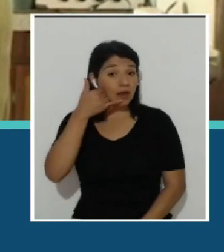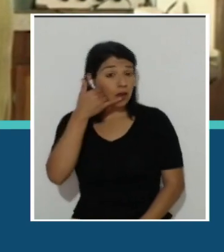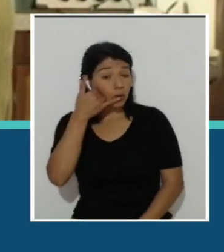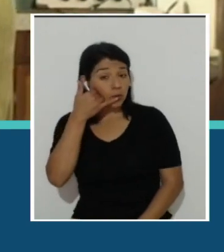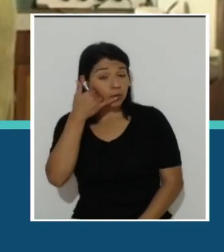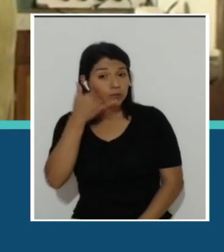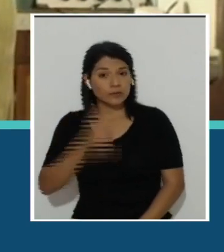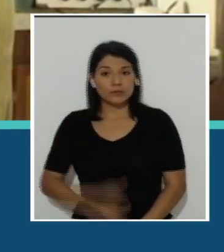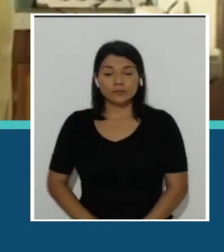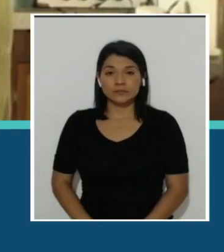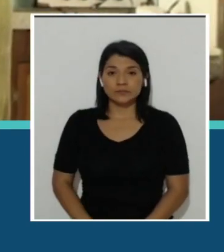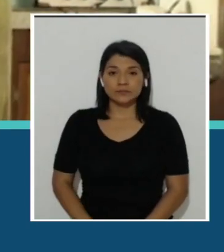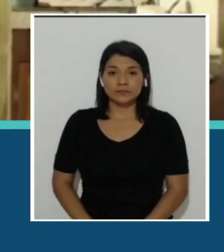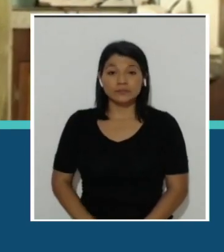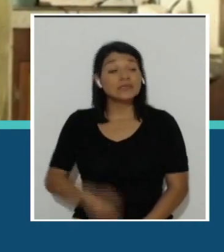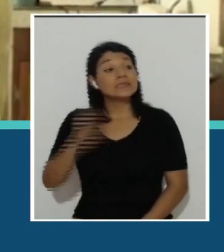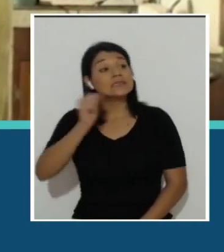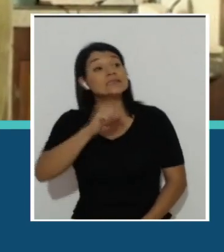Sí, niña, buenos días.